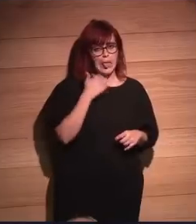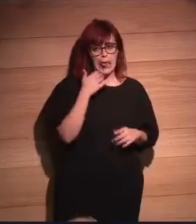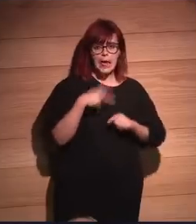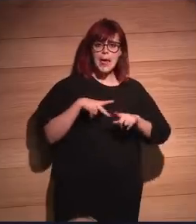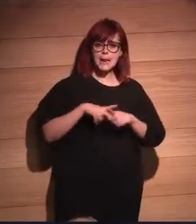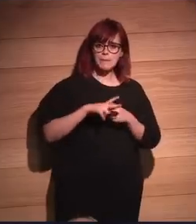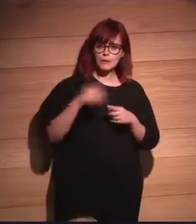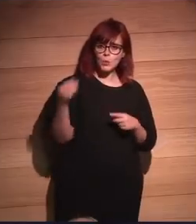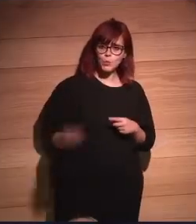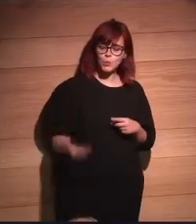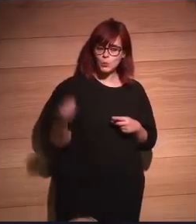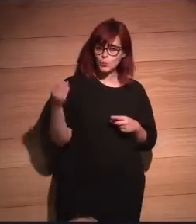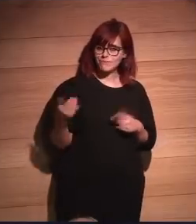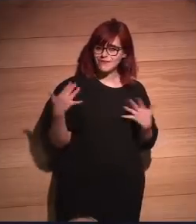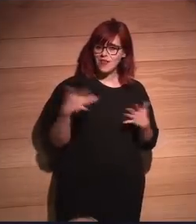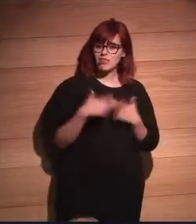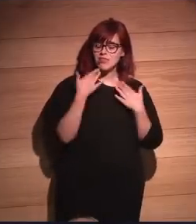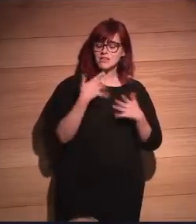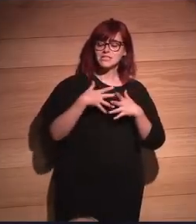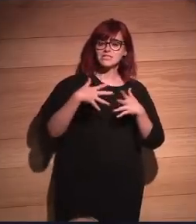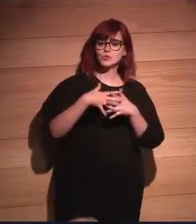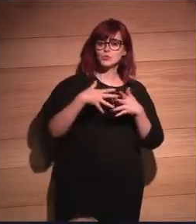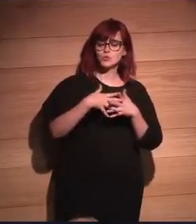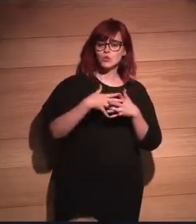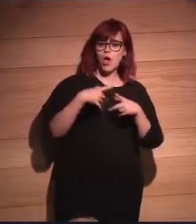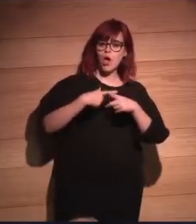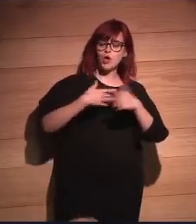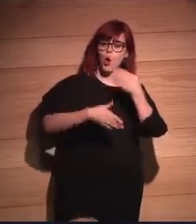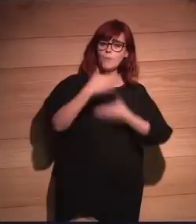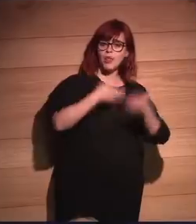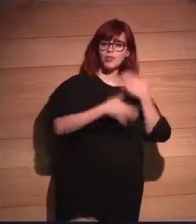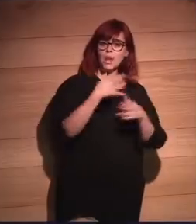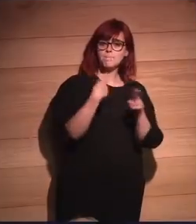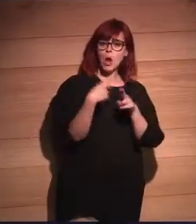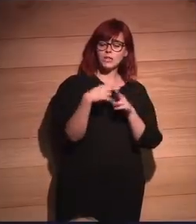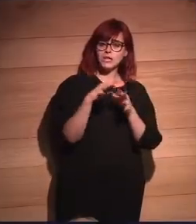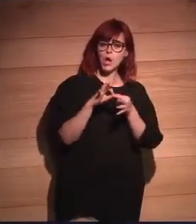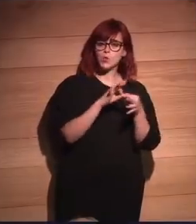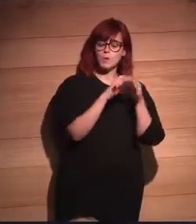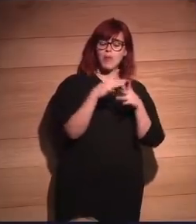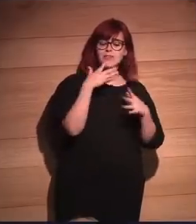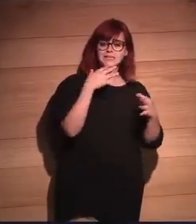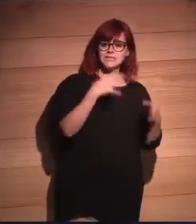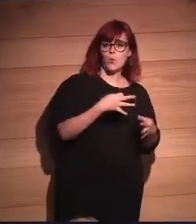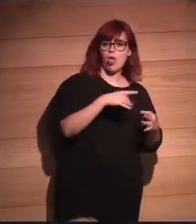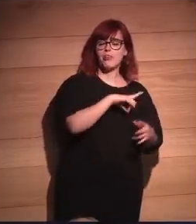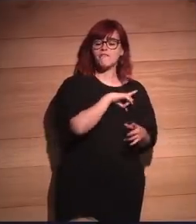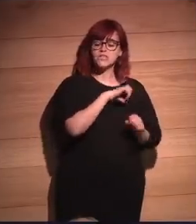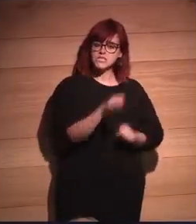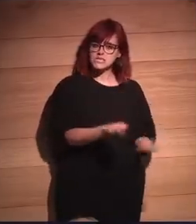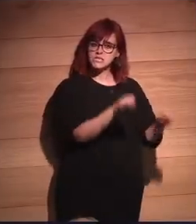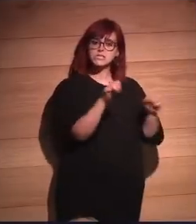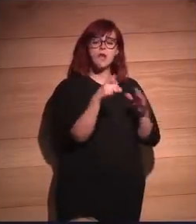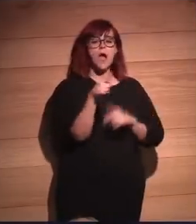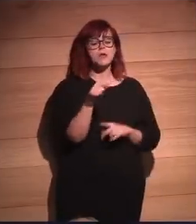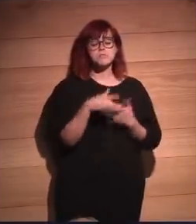fantástico, que es la cooperación estructurada permanente, que está ahí en la política común de seguridad y defensa, y ahí